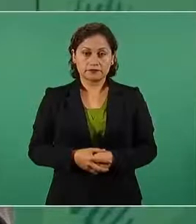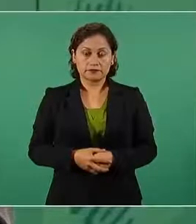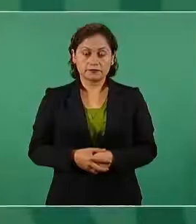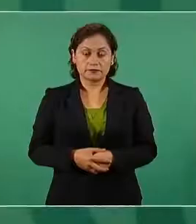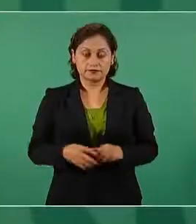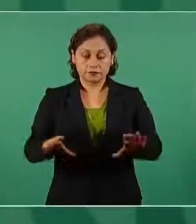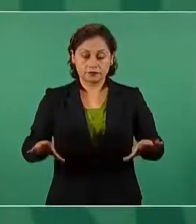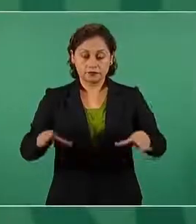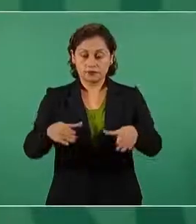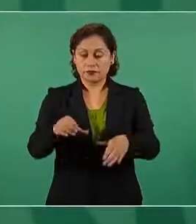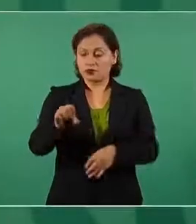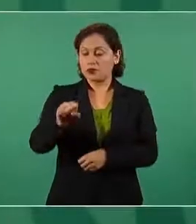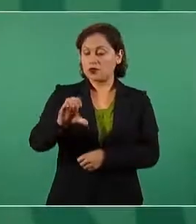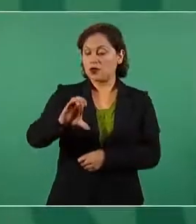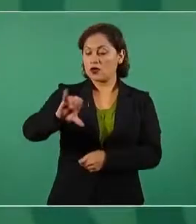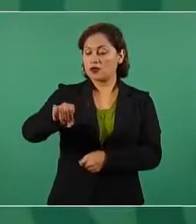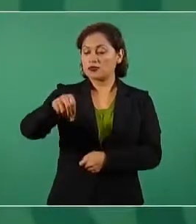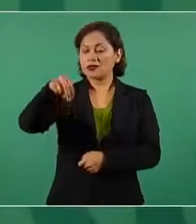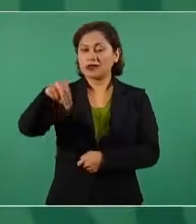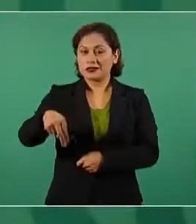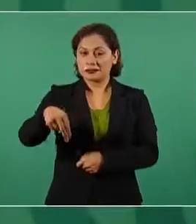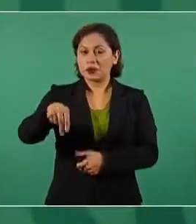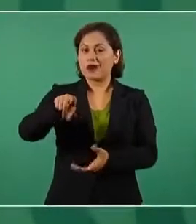tiene la Suprema Corte de Justicia,